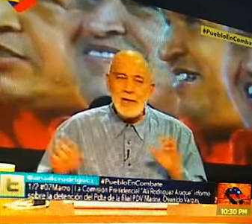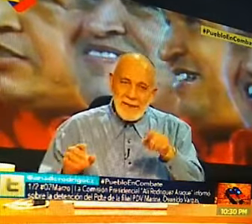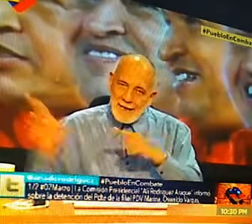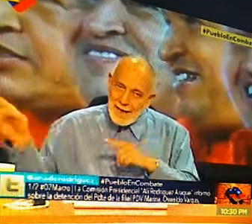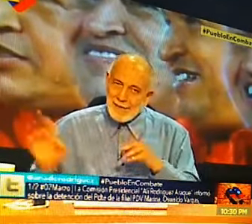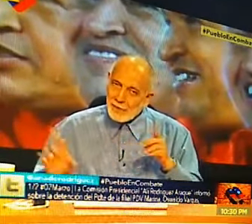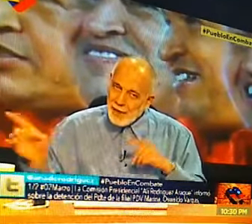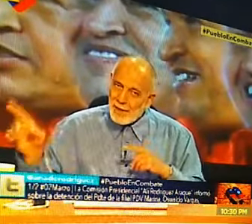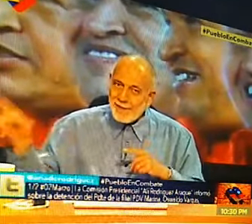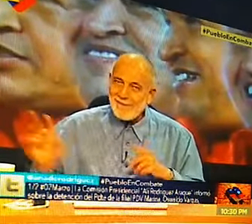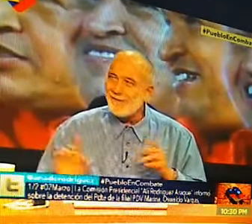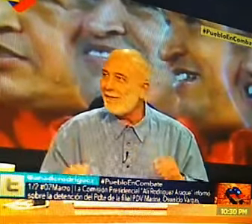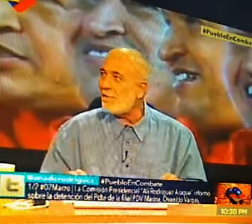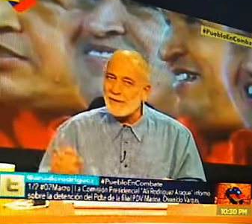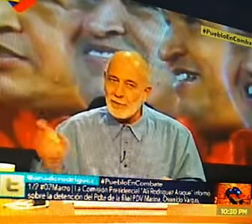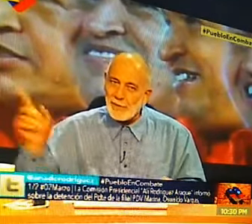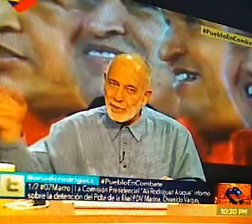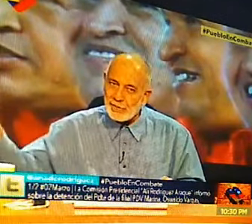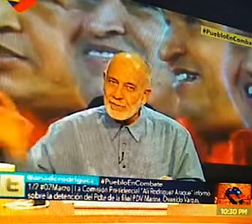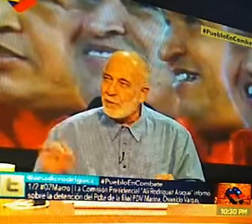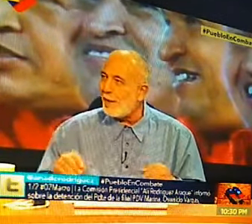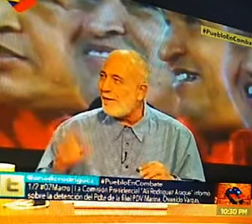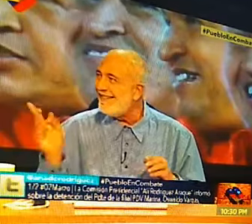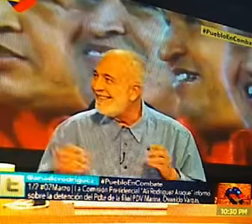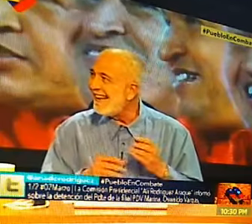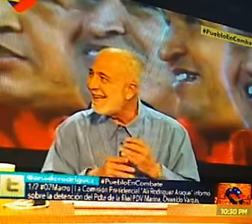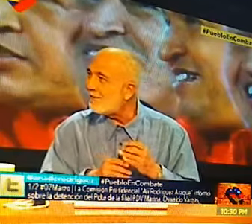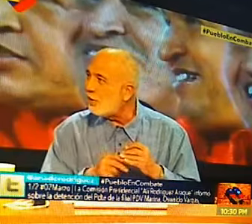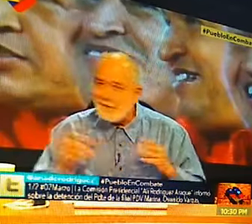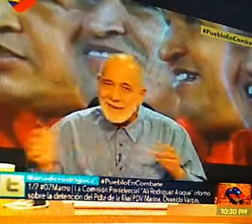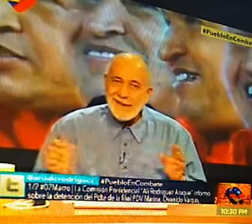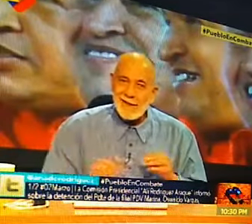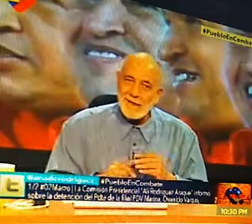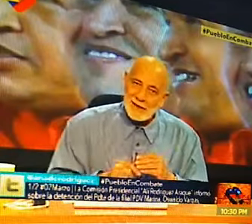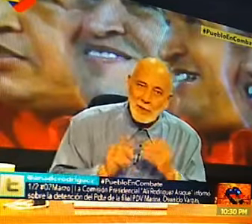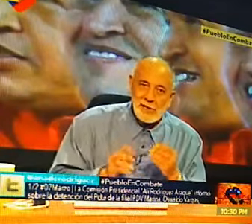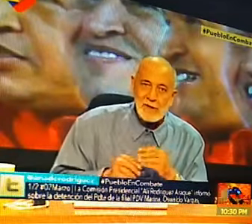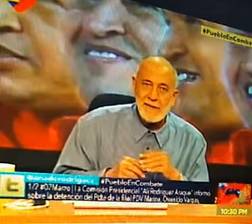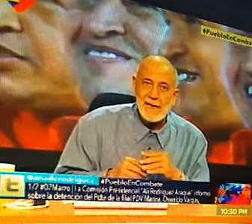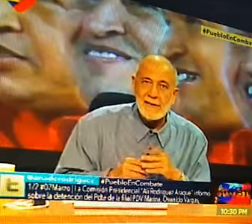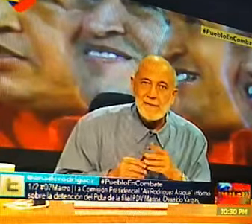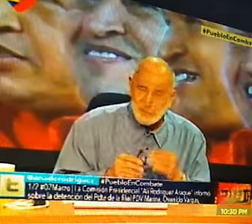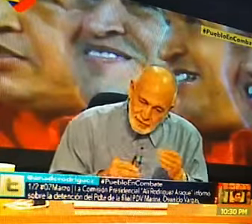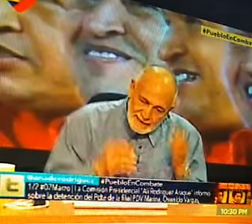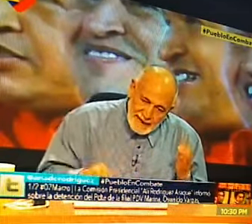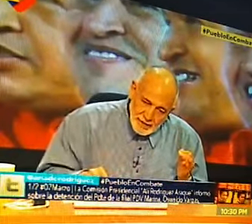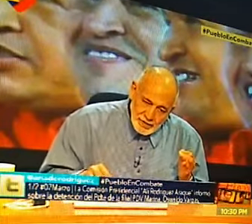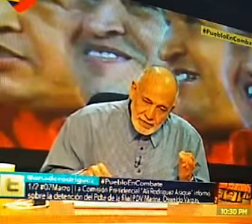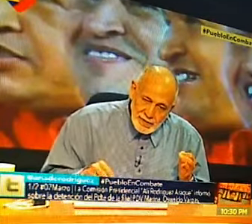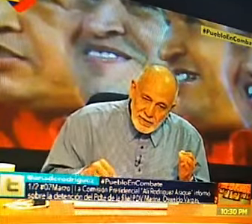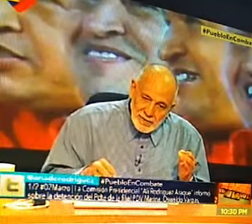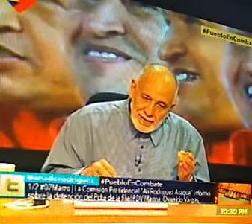no terminar ya Uribe como el preso número 9 de la canción, terminando por narcotraficante. Pues es un